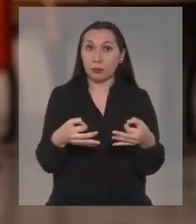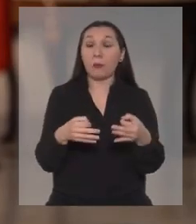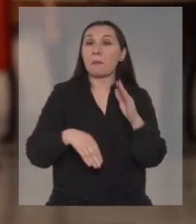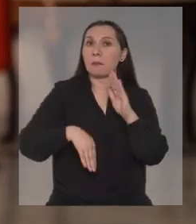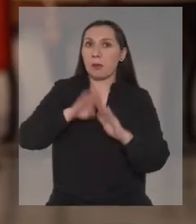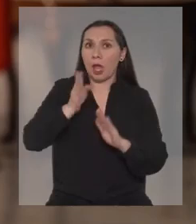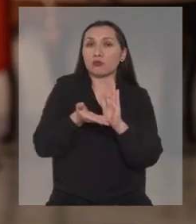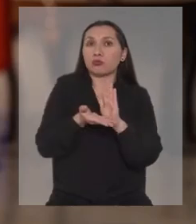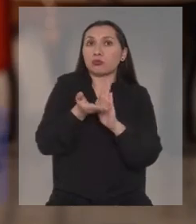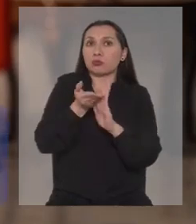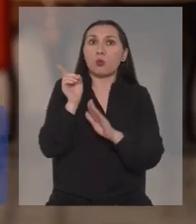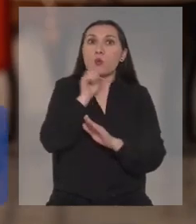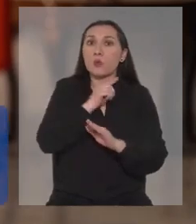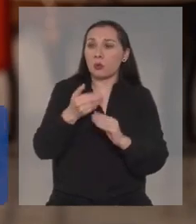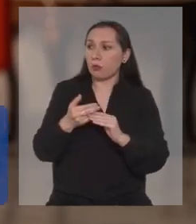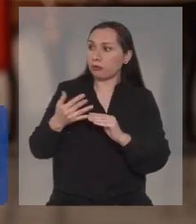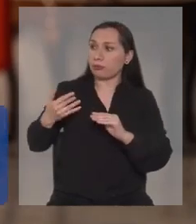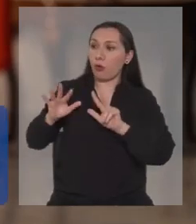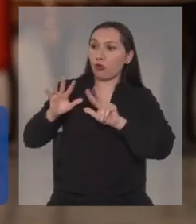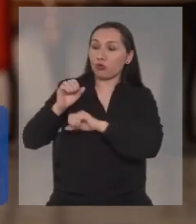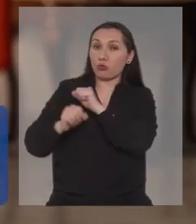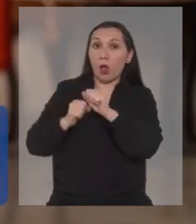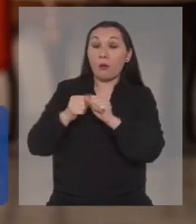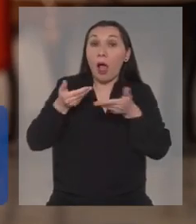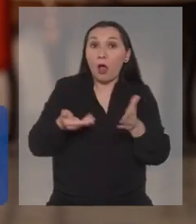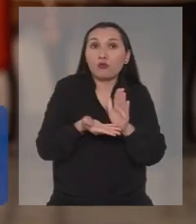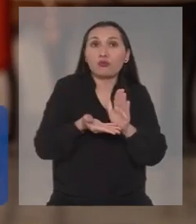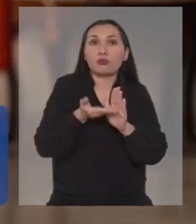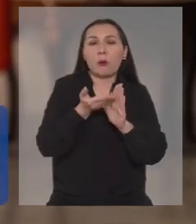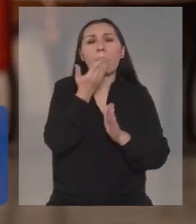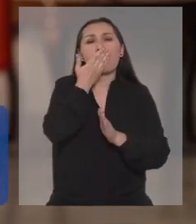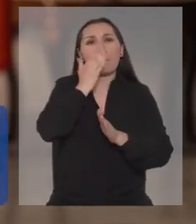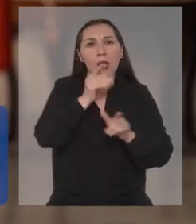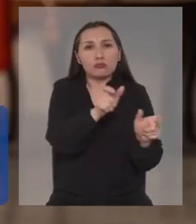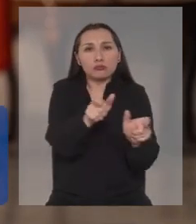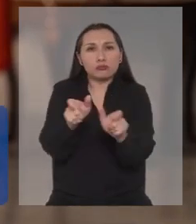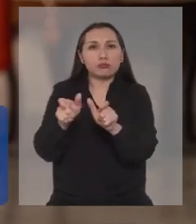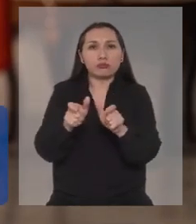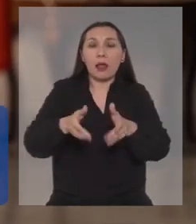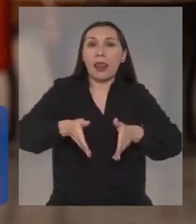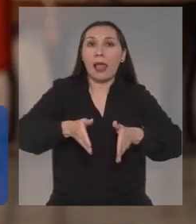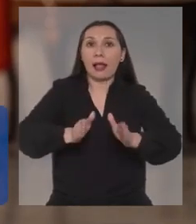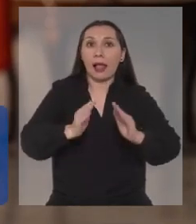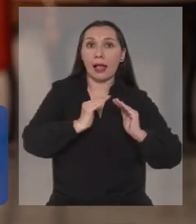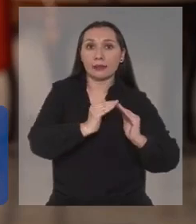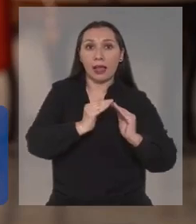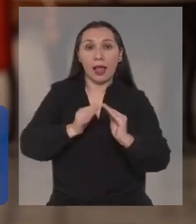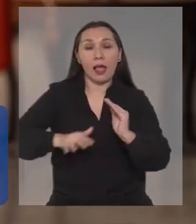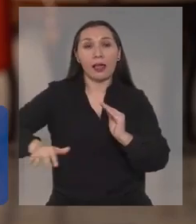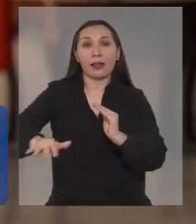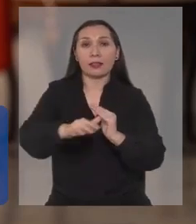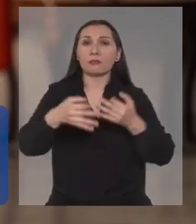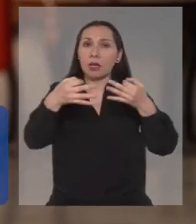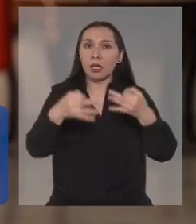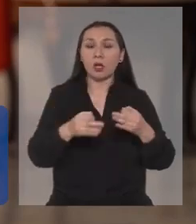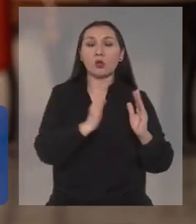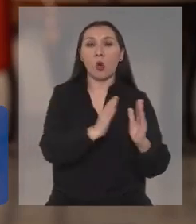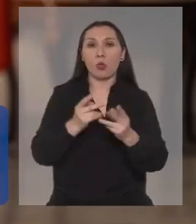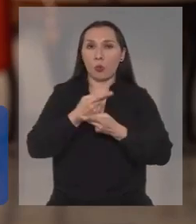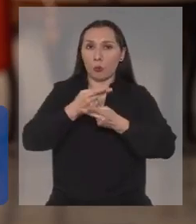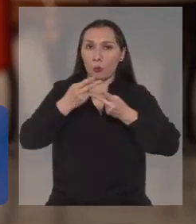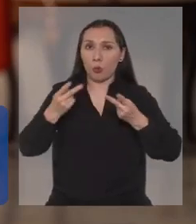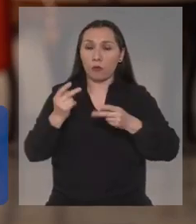el mayor aumento de los últimos 8 años aumento que nos permitirá seguir mejorando la seguridad en las calles y barrios garantizar el orden